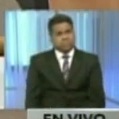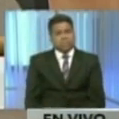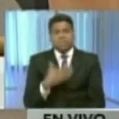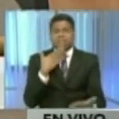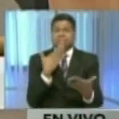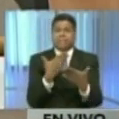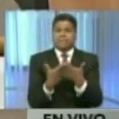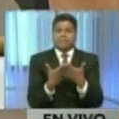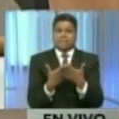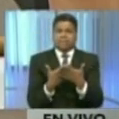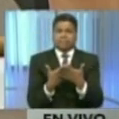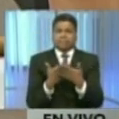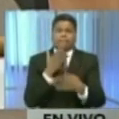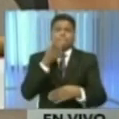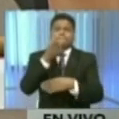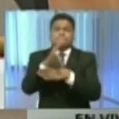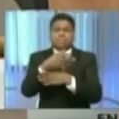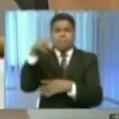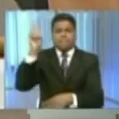pide invadir a Venezuela.